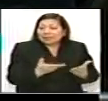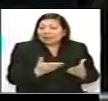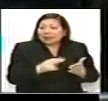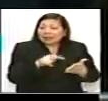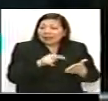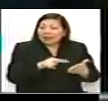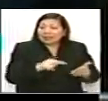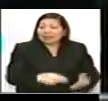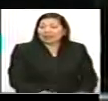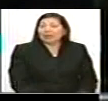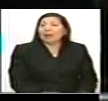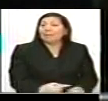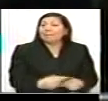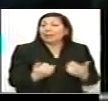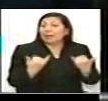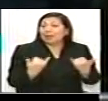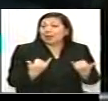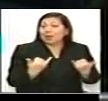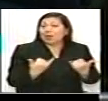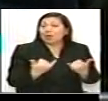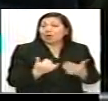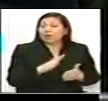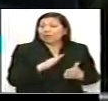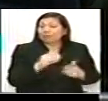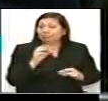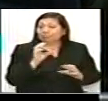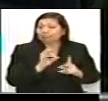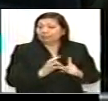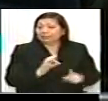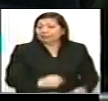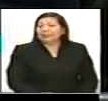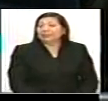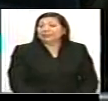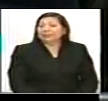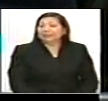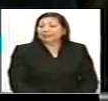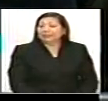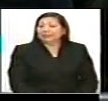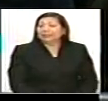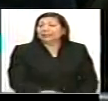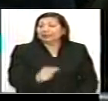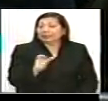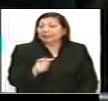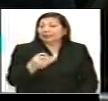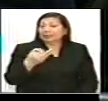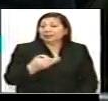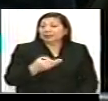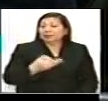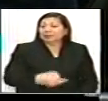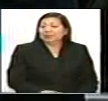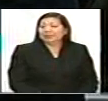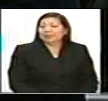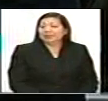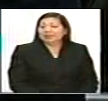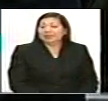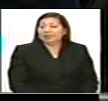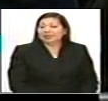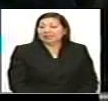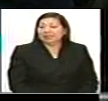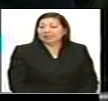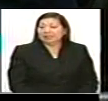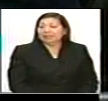lecturas. Pero ahora en la estación automática se necesita técnicos especializados